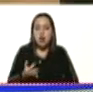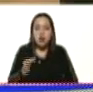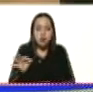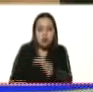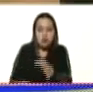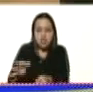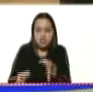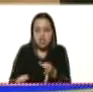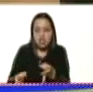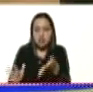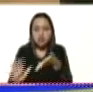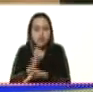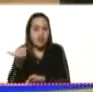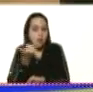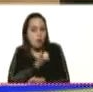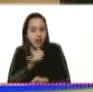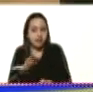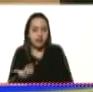entonces.